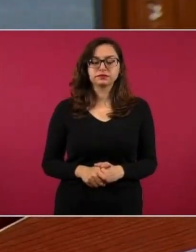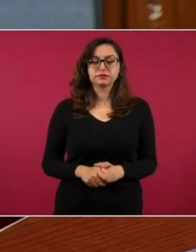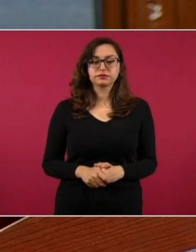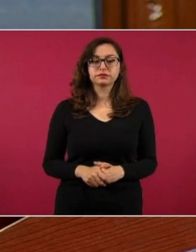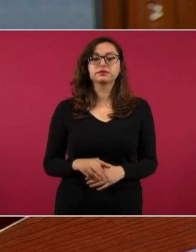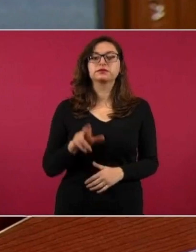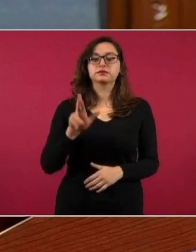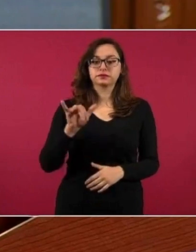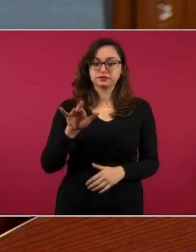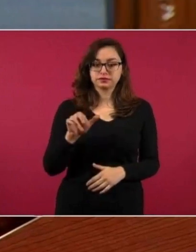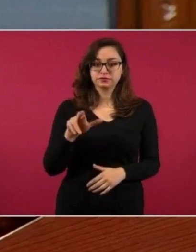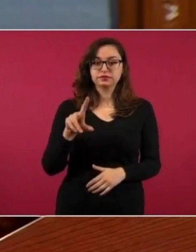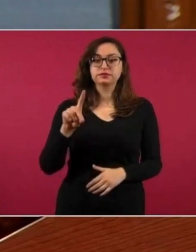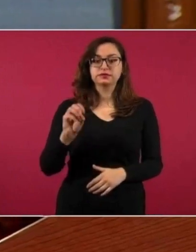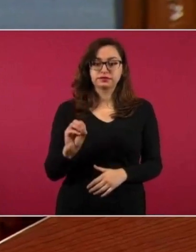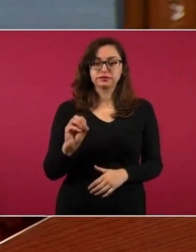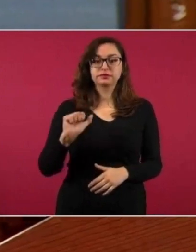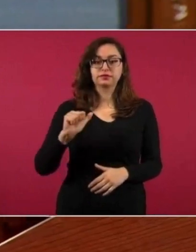Ricardo Anaya, sí.